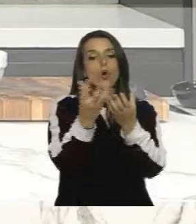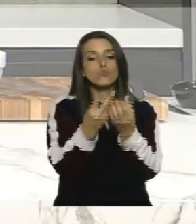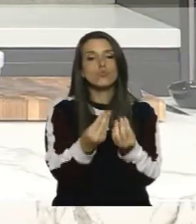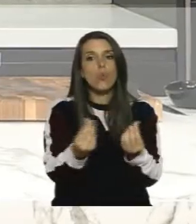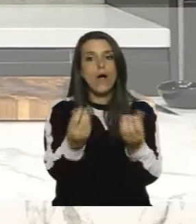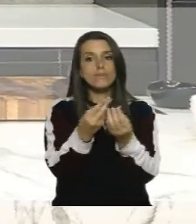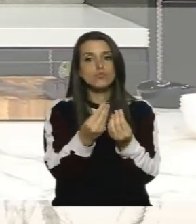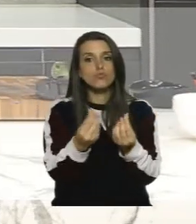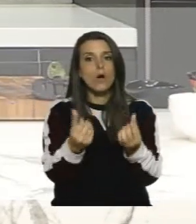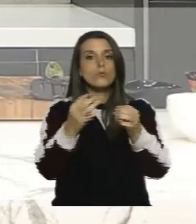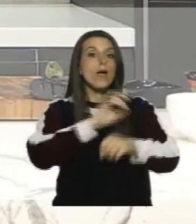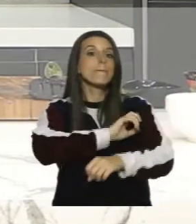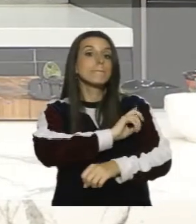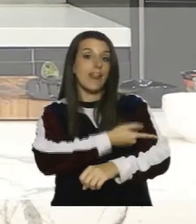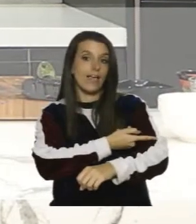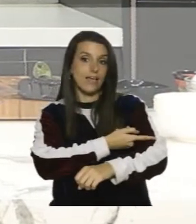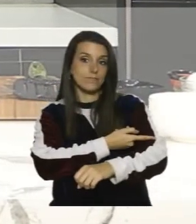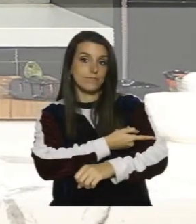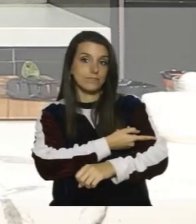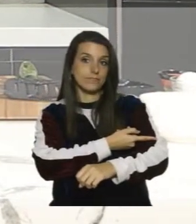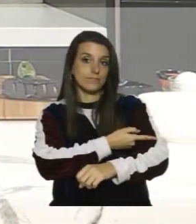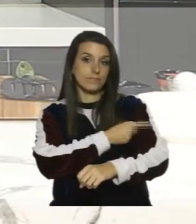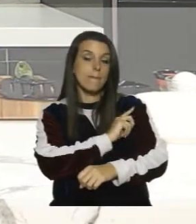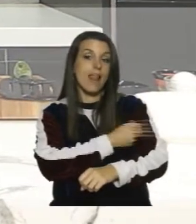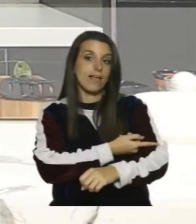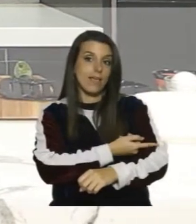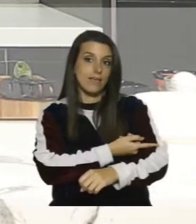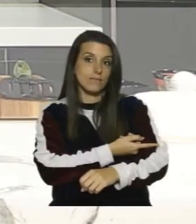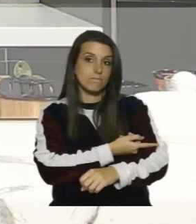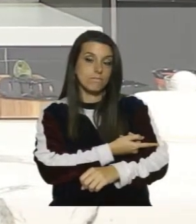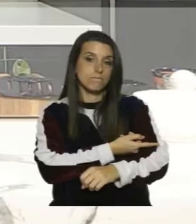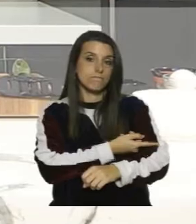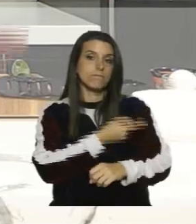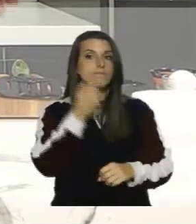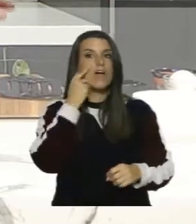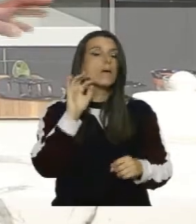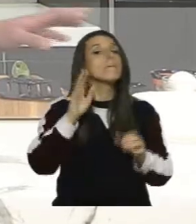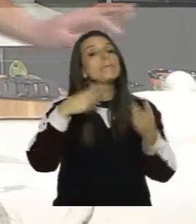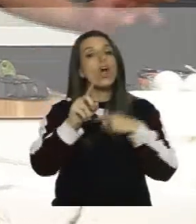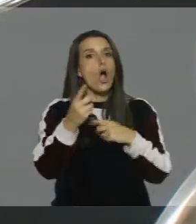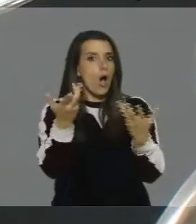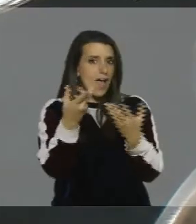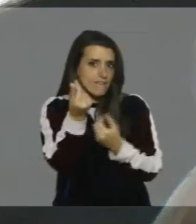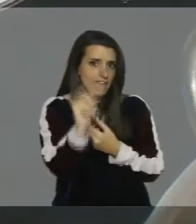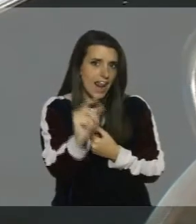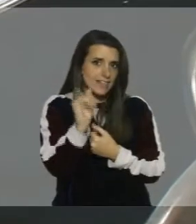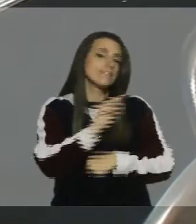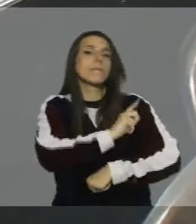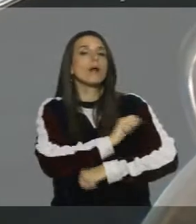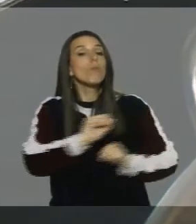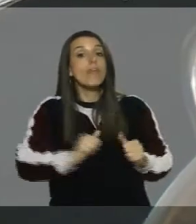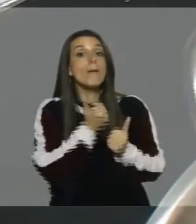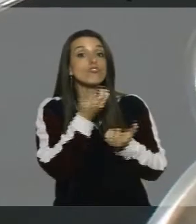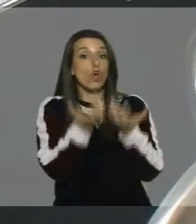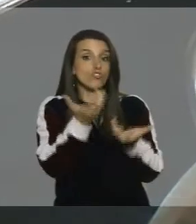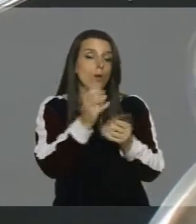Ahí vamos a poner la espinaca. Perfecto. La espinaca. Puede ser la fresca, puede ser la congelada, está en precio, así que... La que tengan en casa. La